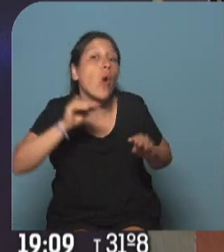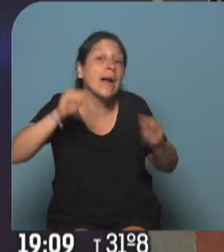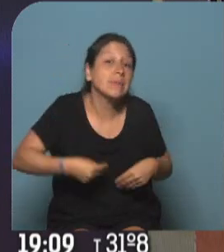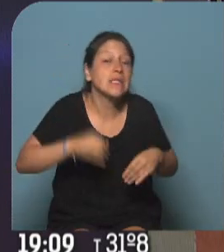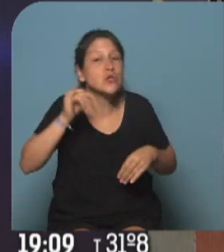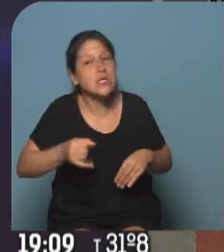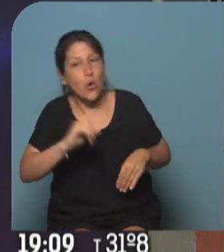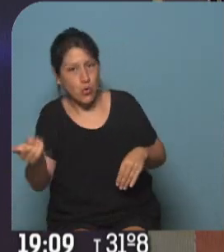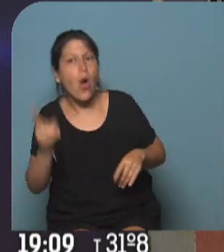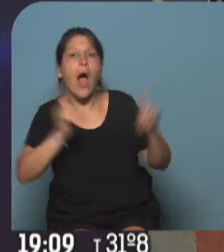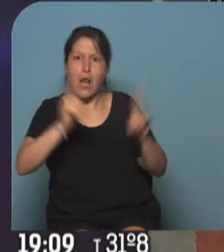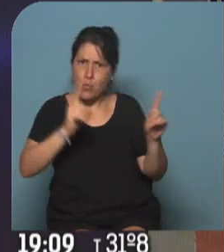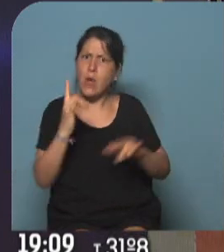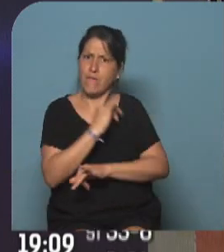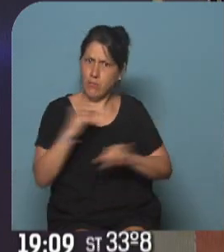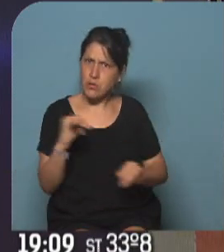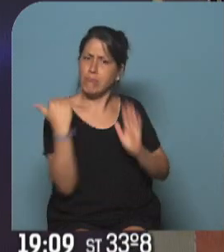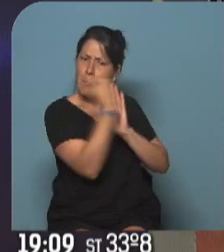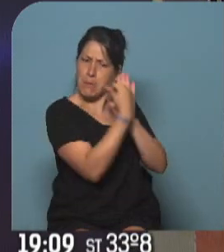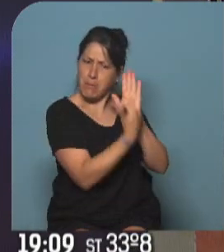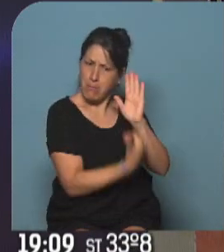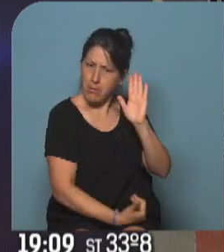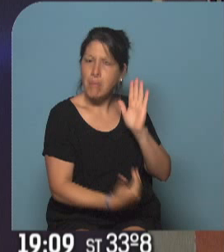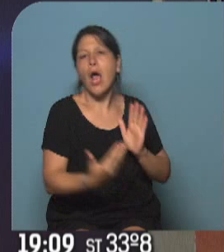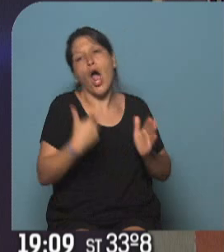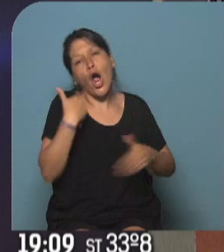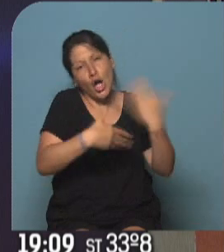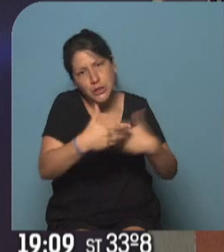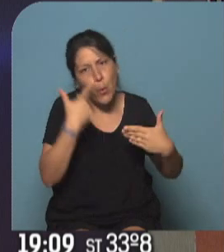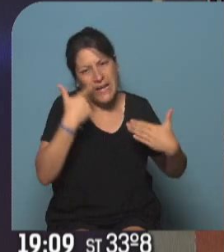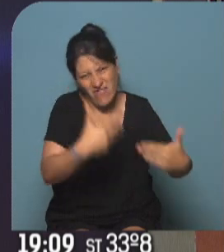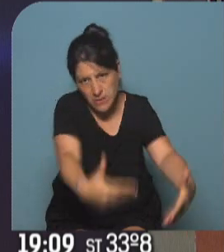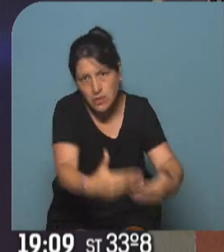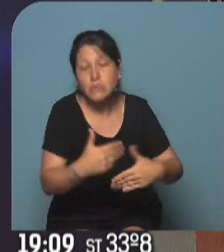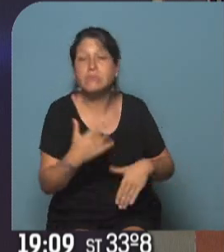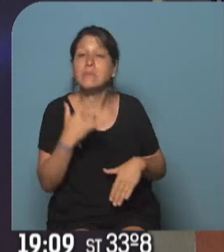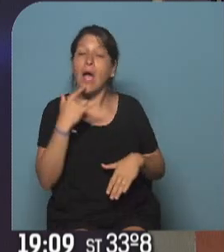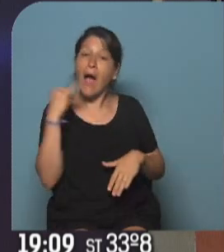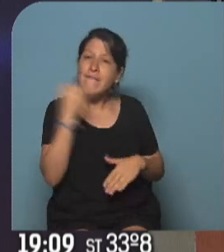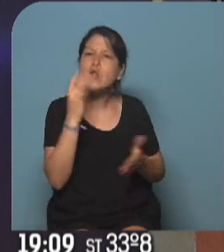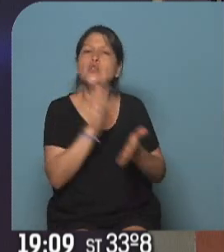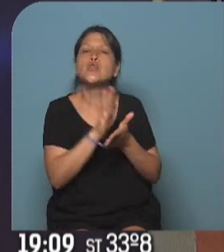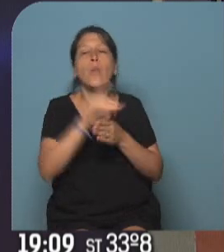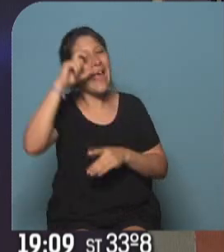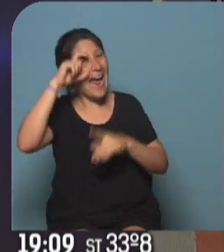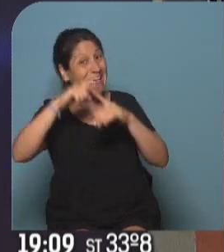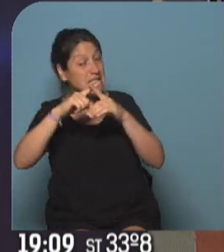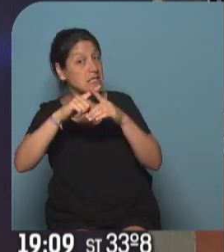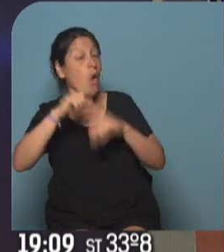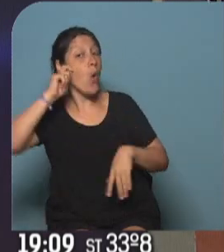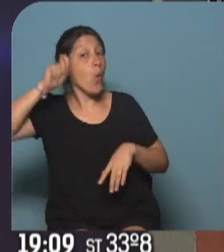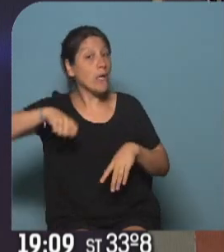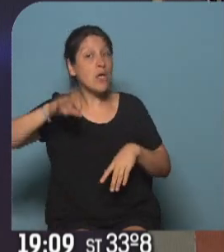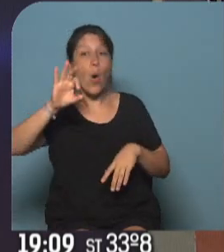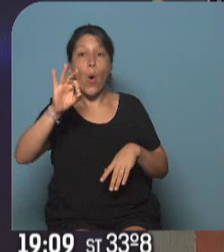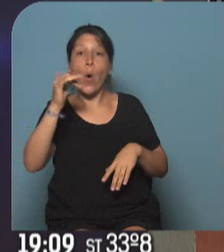dicho cosas sustanciosas y muy importantes que van a seguir en investigación. Por ejemplo, habló del ex juez Ollarvide. Dijo que Norberto